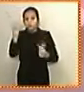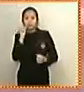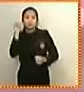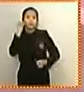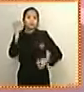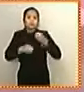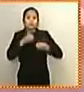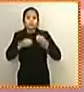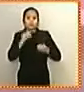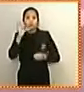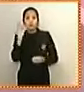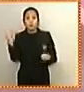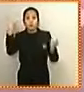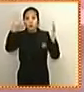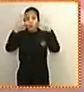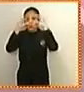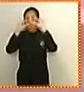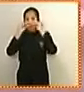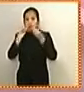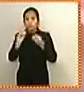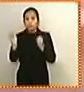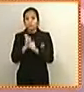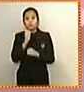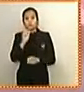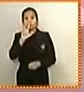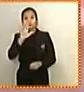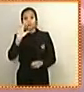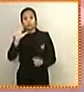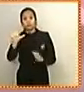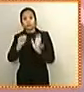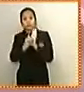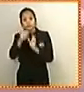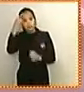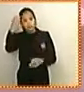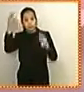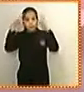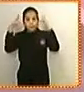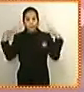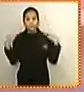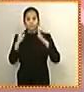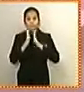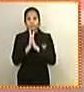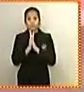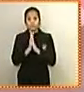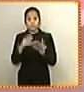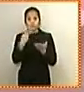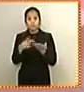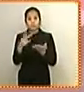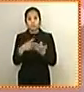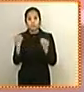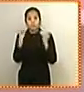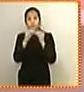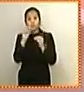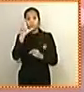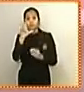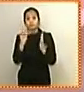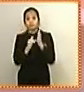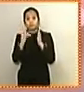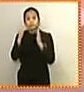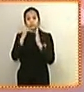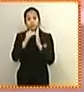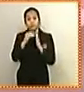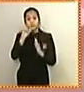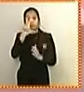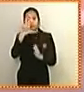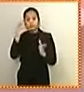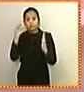sorteo de ayer a las 9 de la noche, el número afortunado fue el 35 con símbolo de sueños virgen, con el cual separaron más de